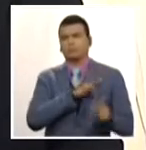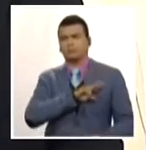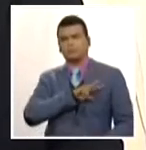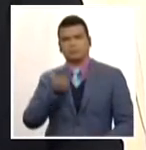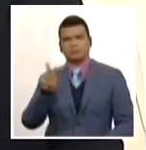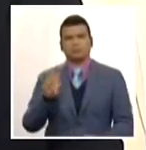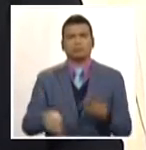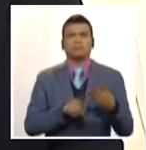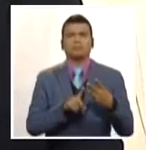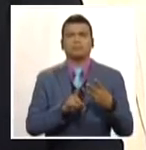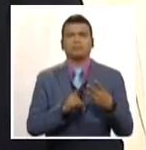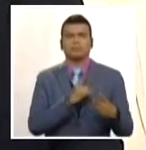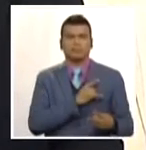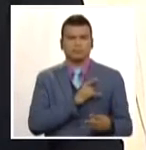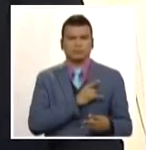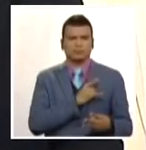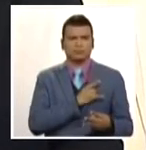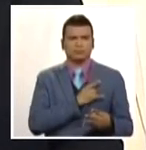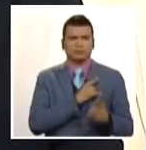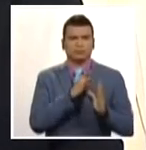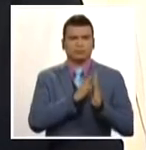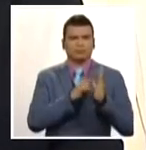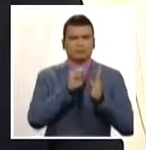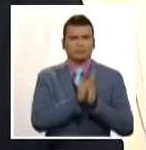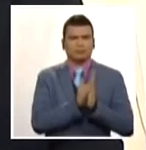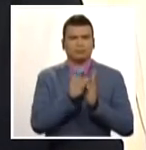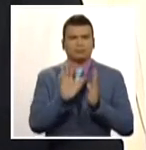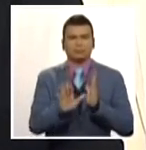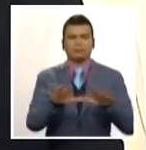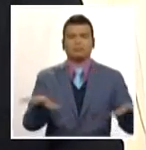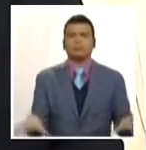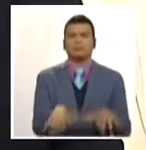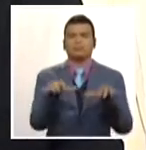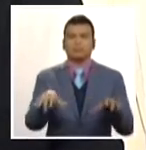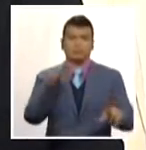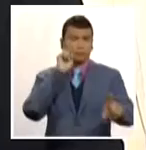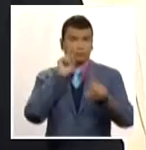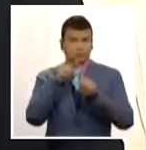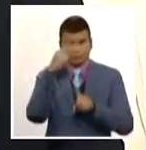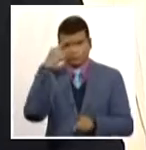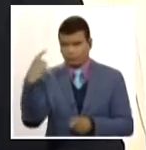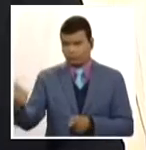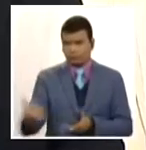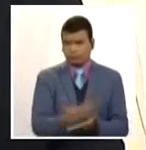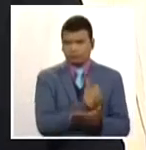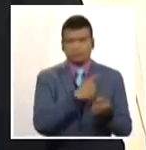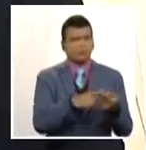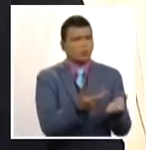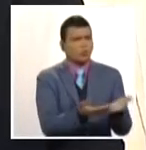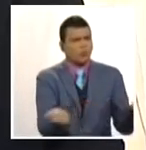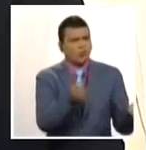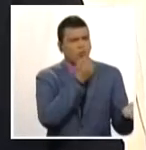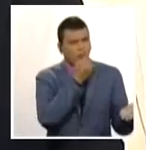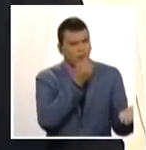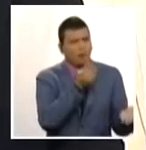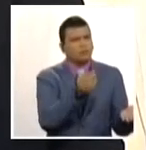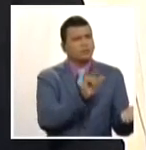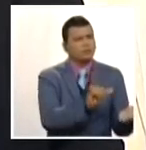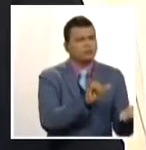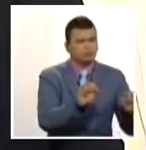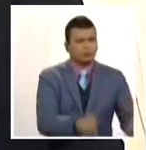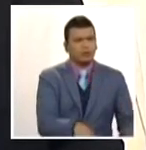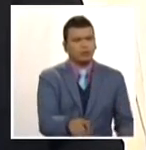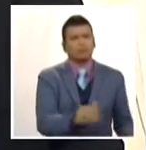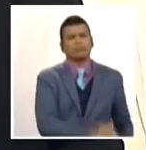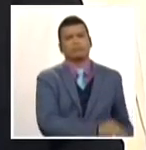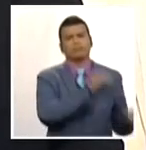Valle, de la Universidad Autónoma. Ellos están realizando una actividad para recoger fondos y alimentos no perecederos para todas esas personas que